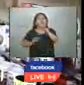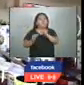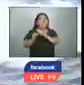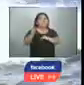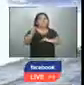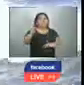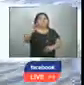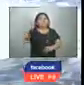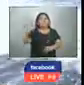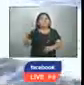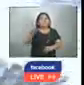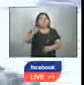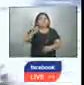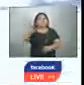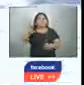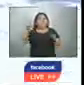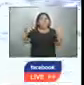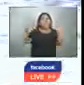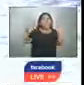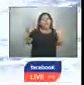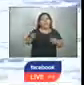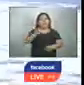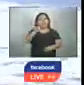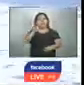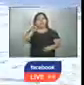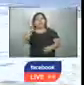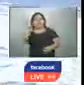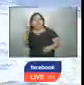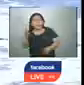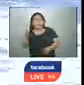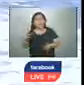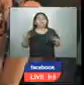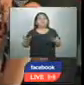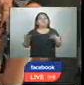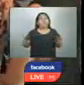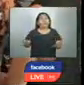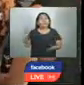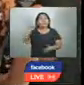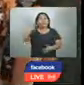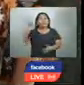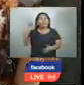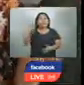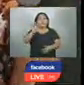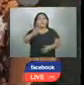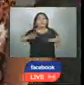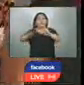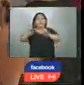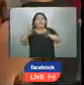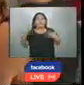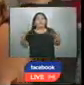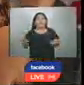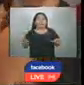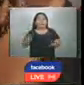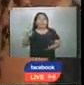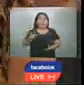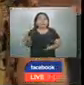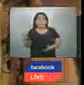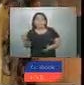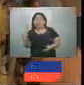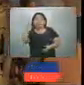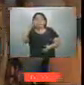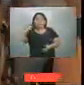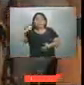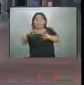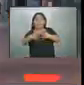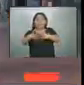del 15% respecto al 2022, debido a el 47% de los visitantes pertenecen a Estados Unidos.